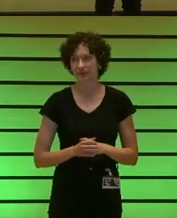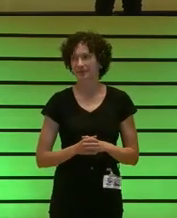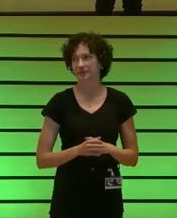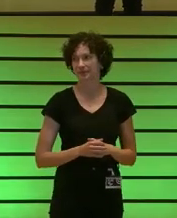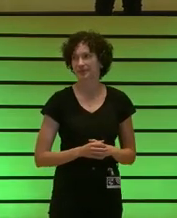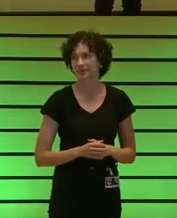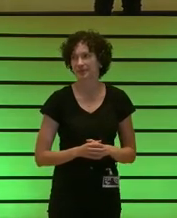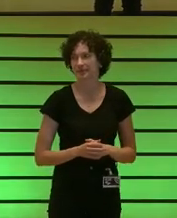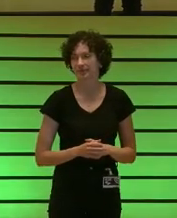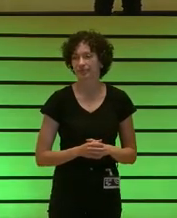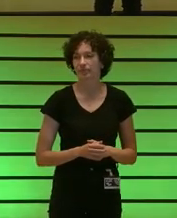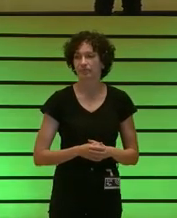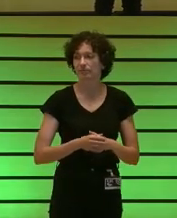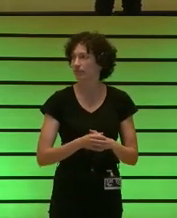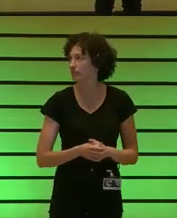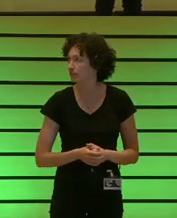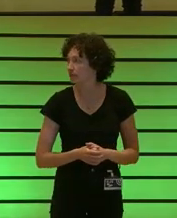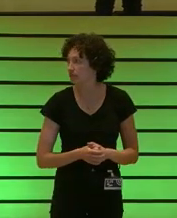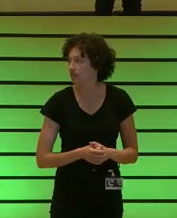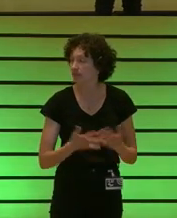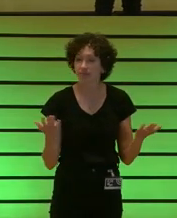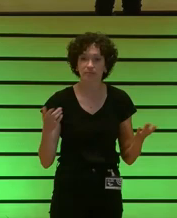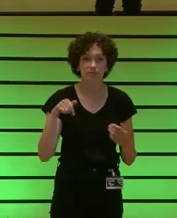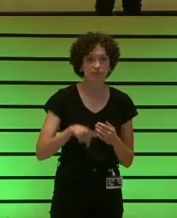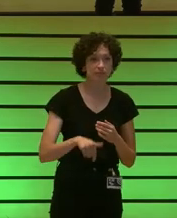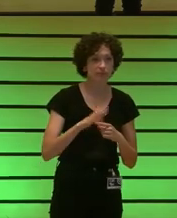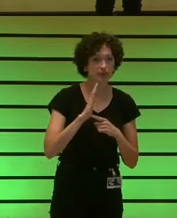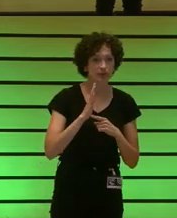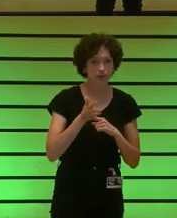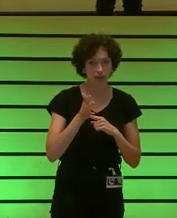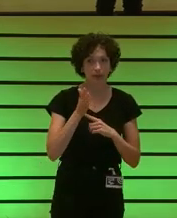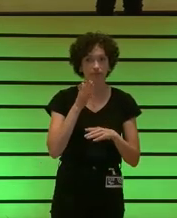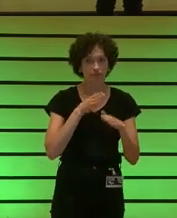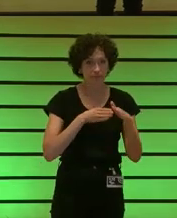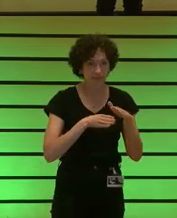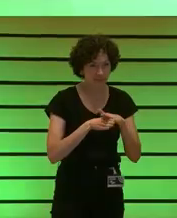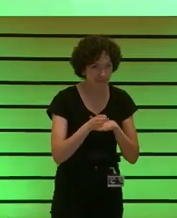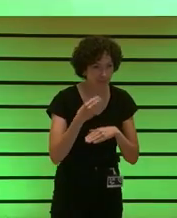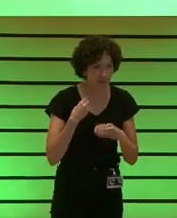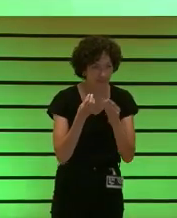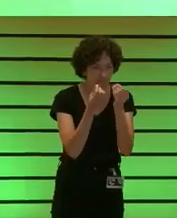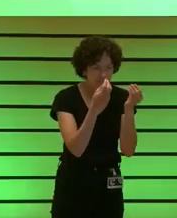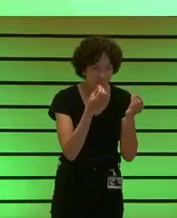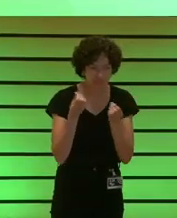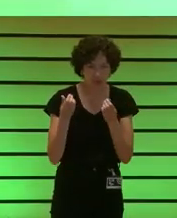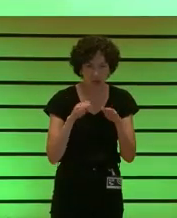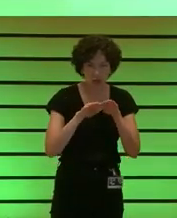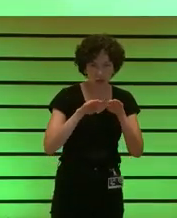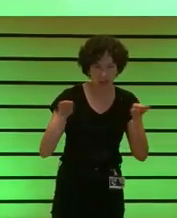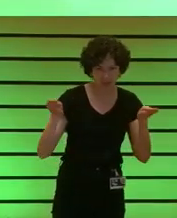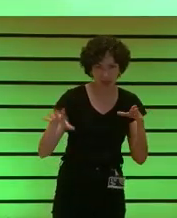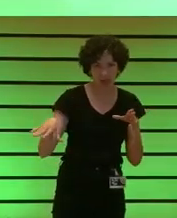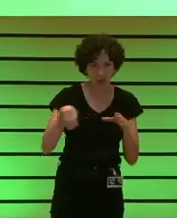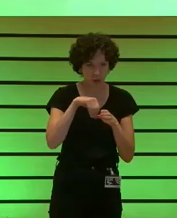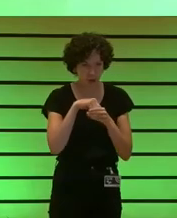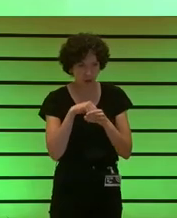Mejor. Y es que desde que hemos entrado por la feria, pues nos está entrando ahí la magia de la sostenibilidad, la inclusión, este